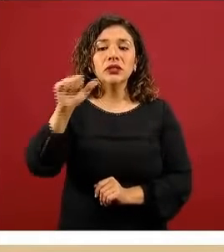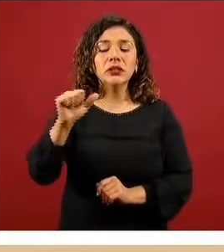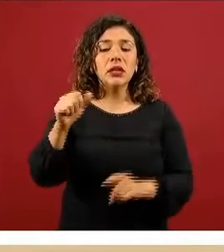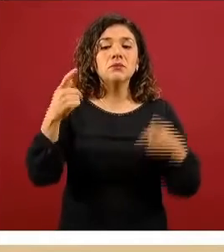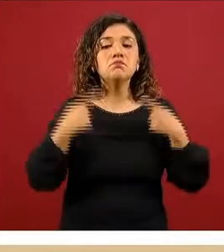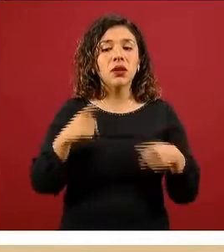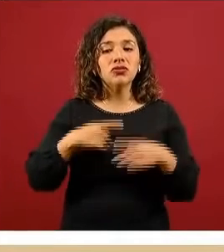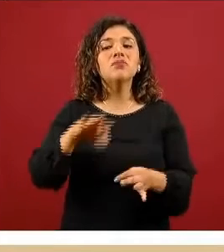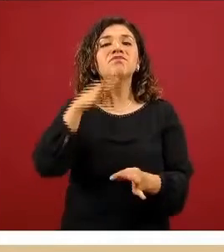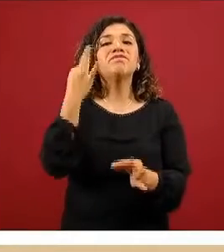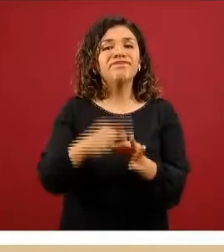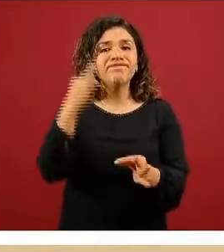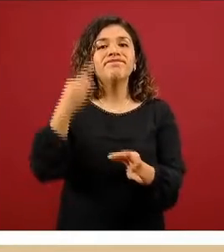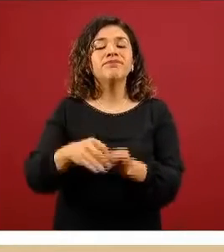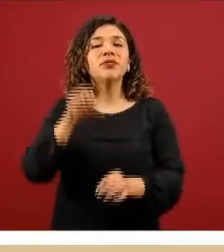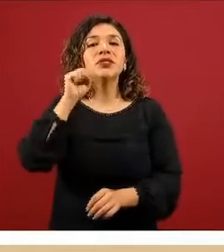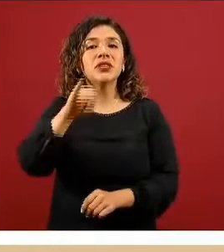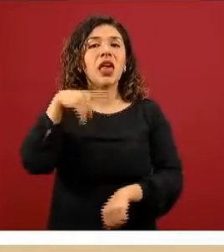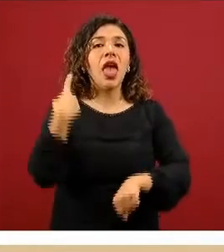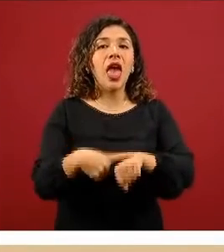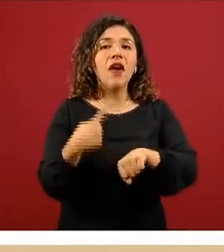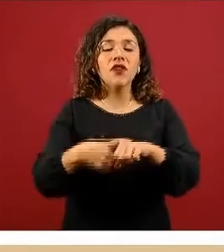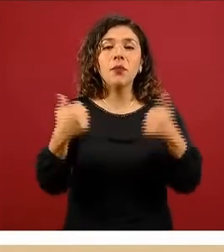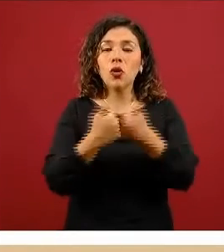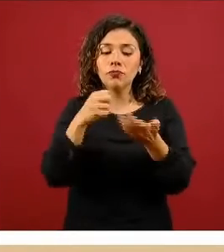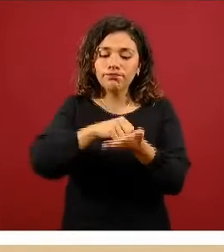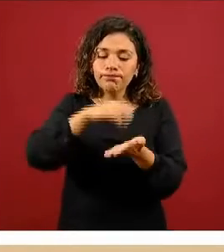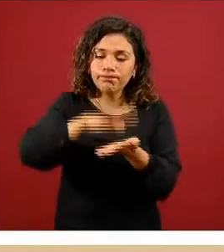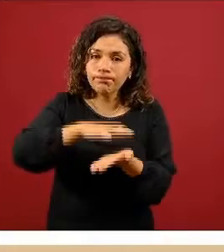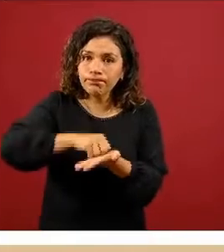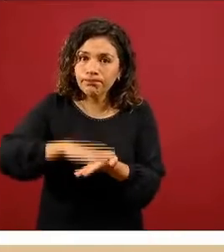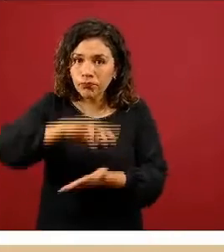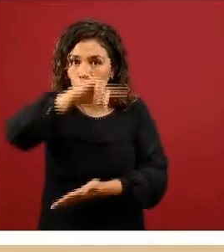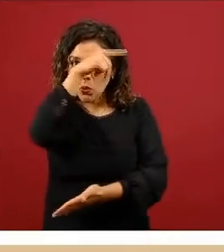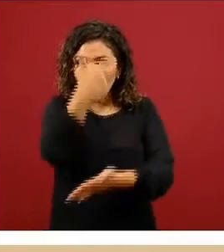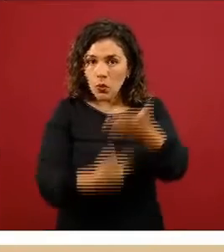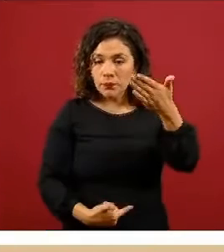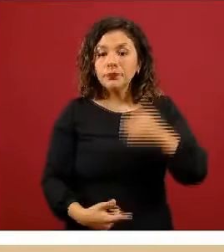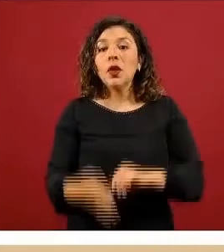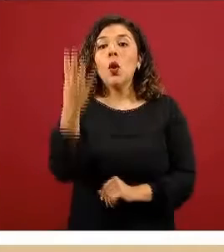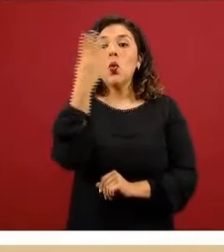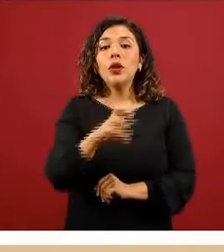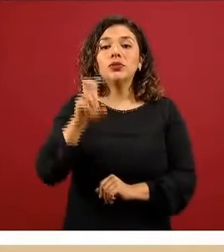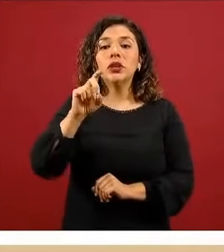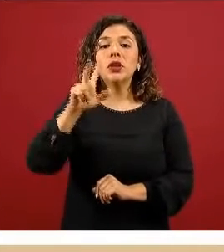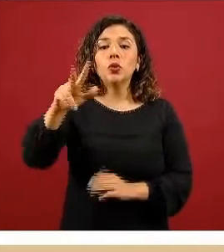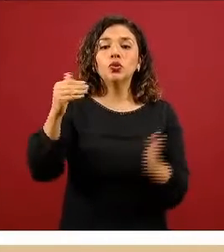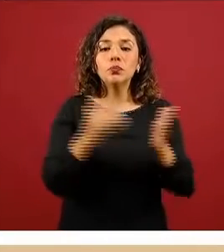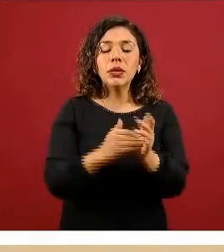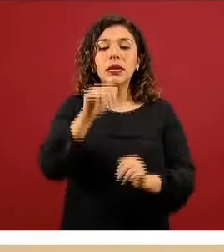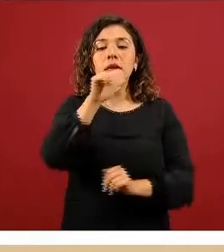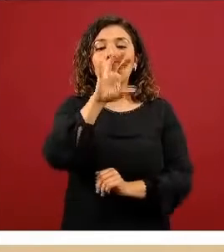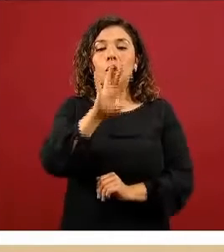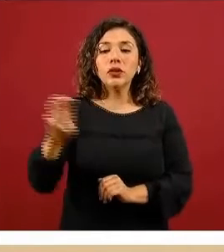390.516 casos que han sido confirmados y registrados. También